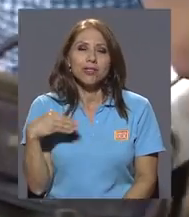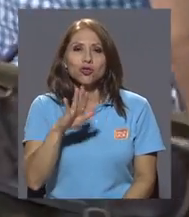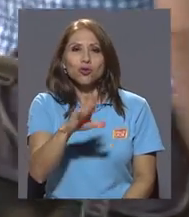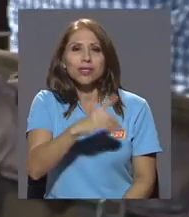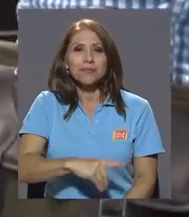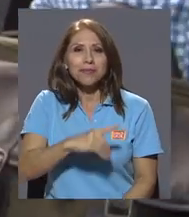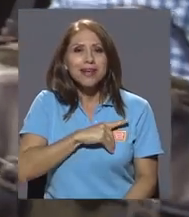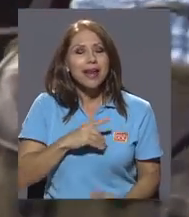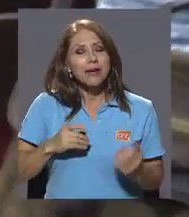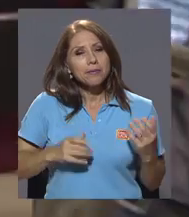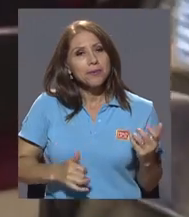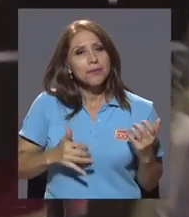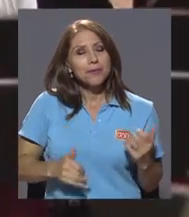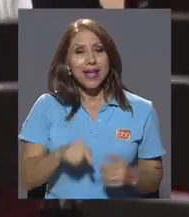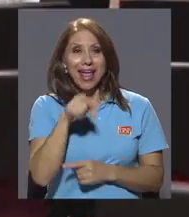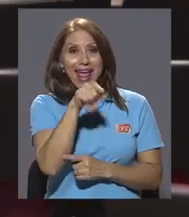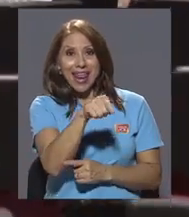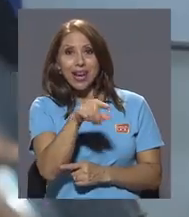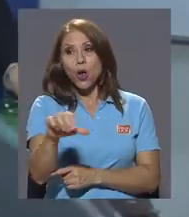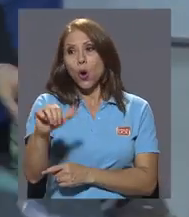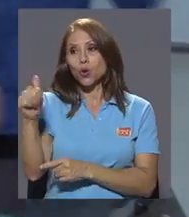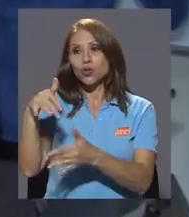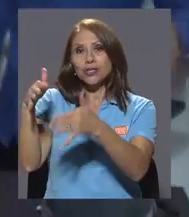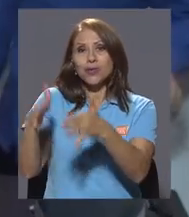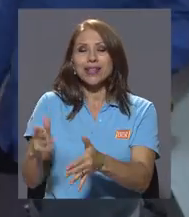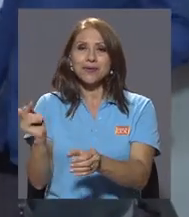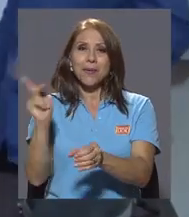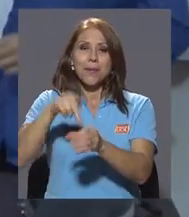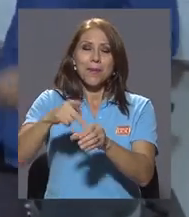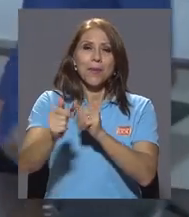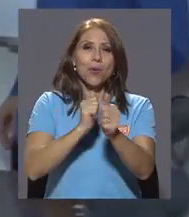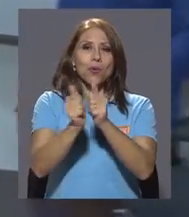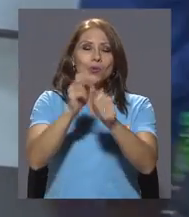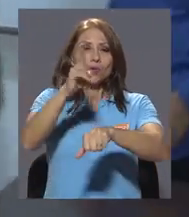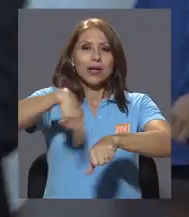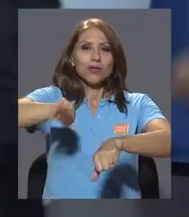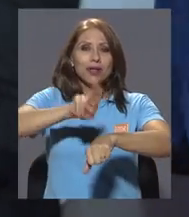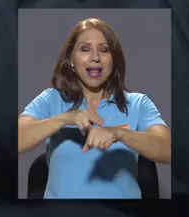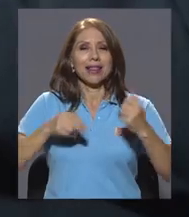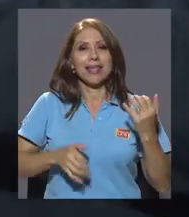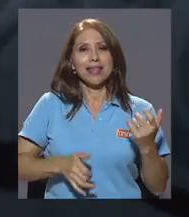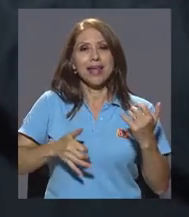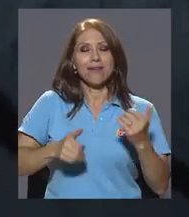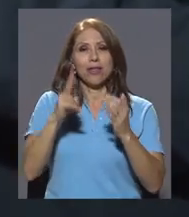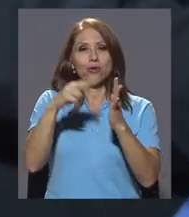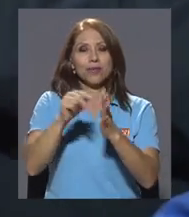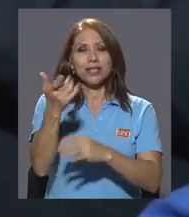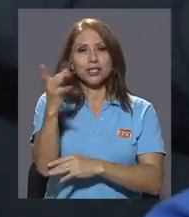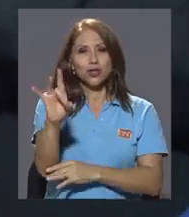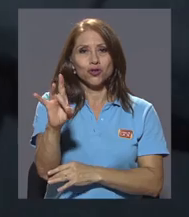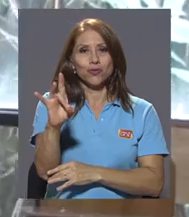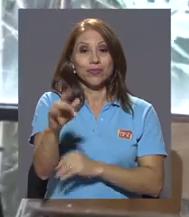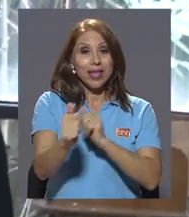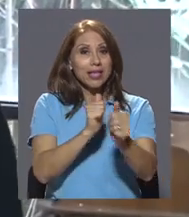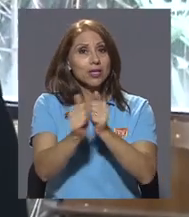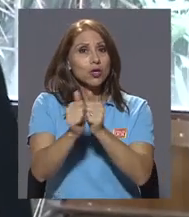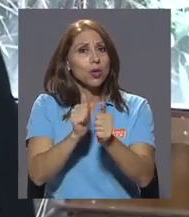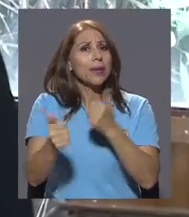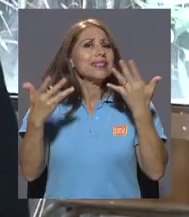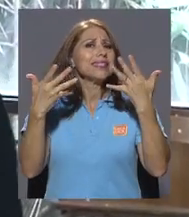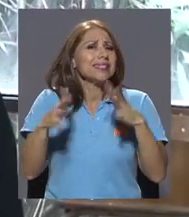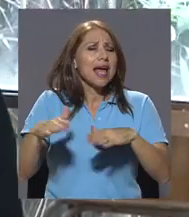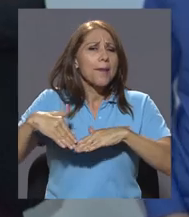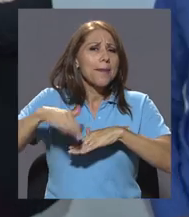lo llevaron a él y a otros estudiantes a participar del Concurso Nacional de Guitarra 2018. El certamen tiene más de 10 años